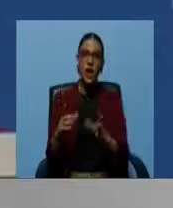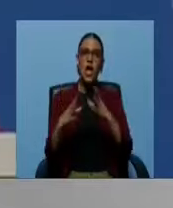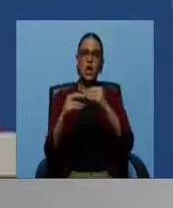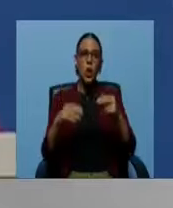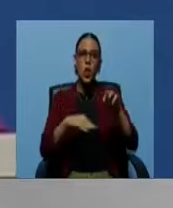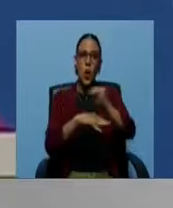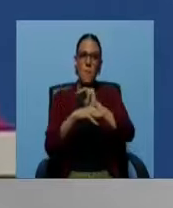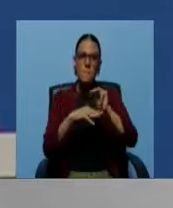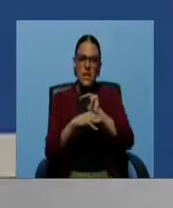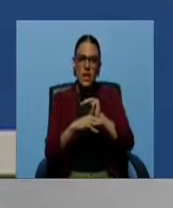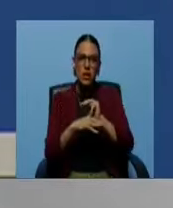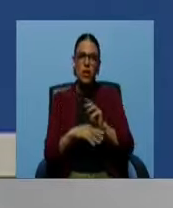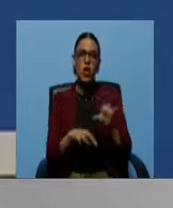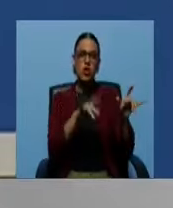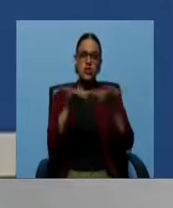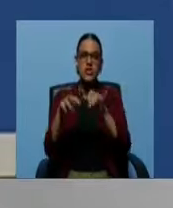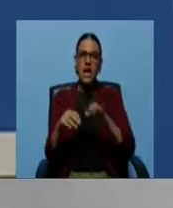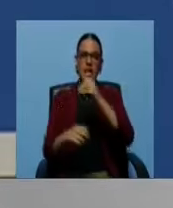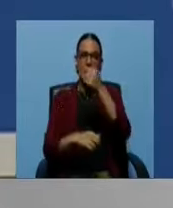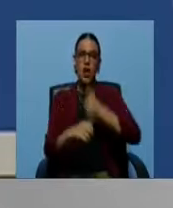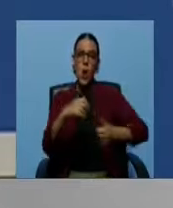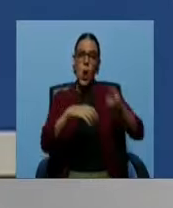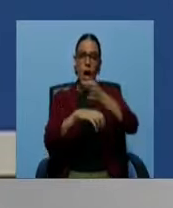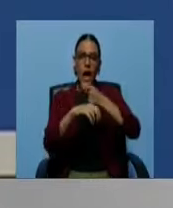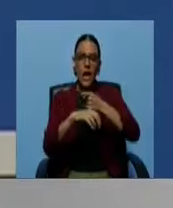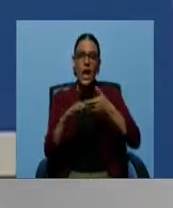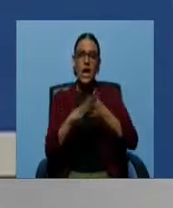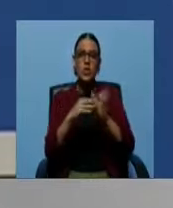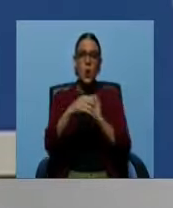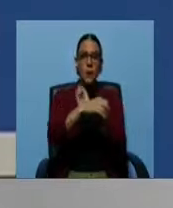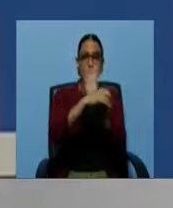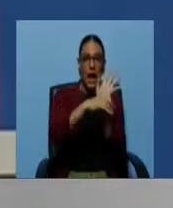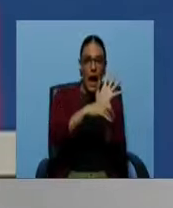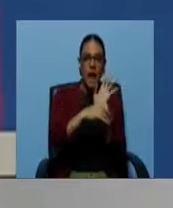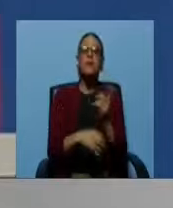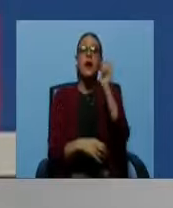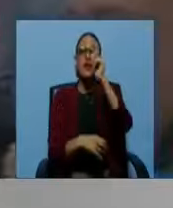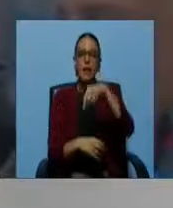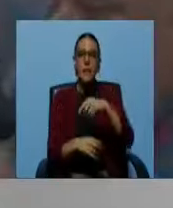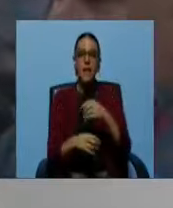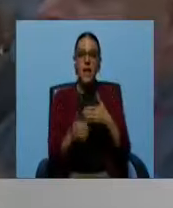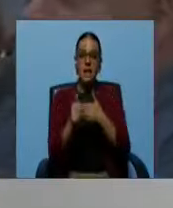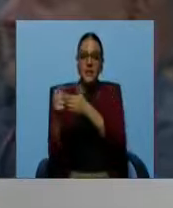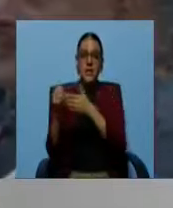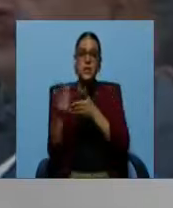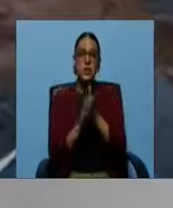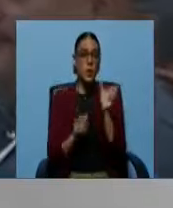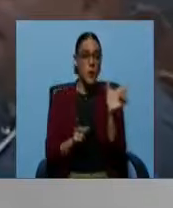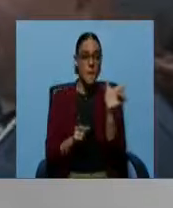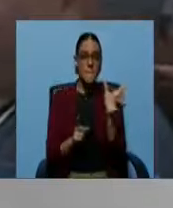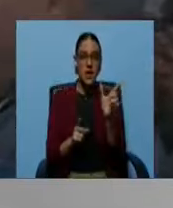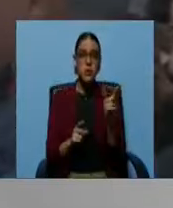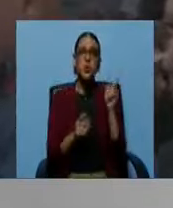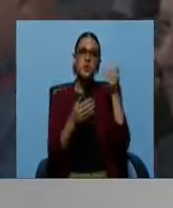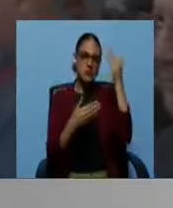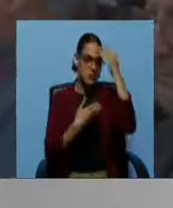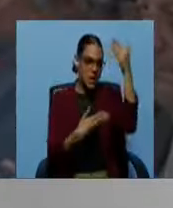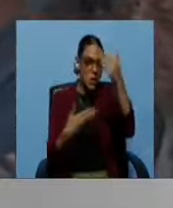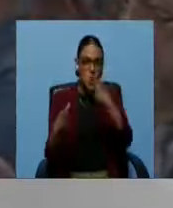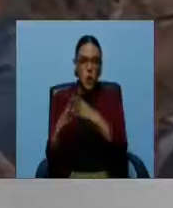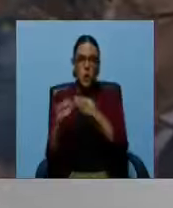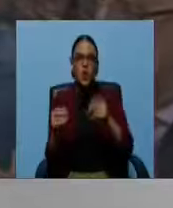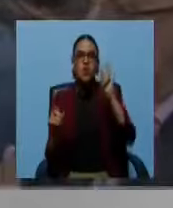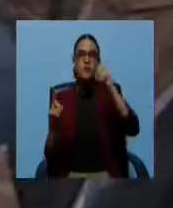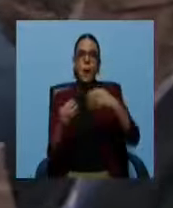viceministros, al secretario general del ALBA, a la Dirección Nacional del Partido Socialista Unido de Venezuela, que nos